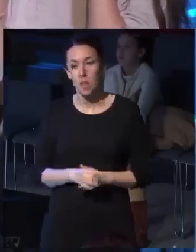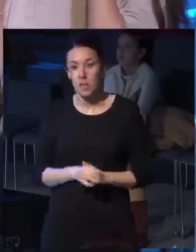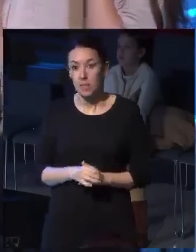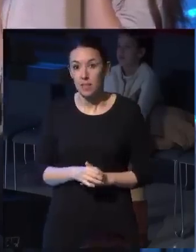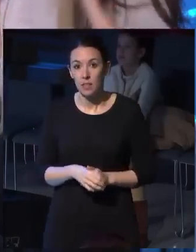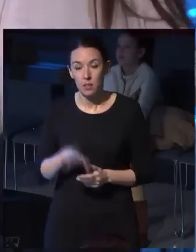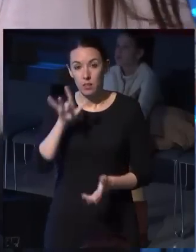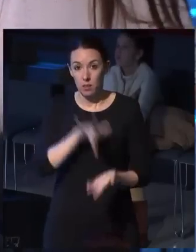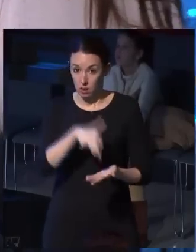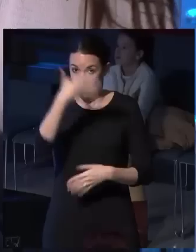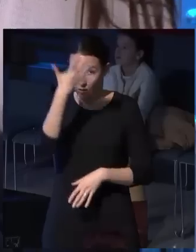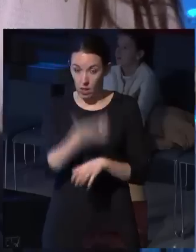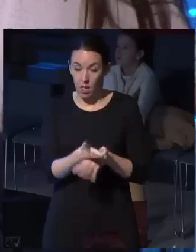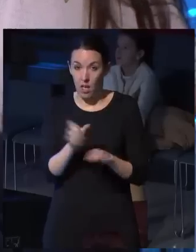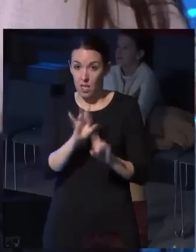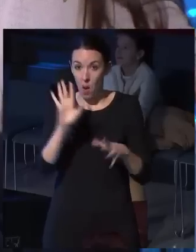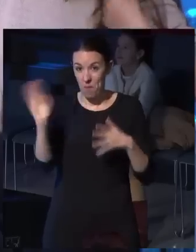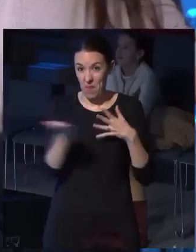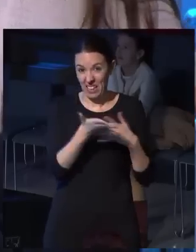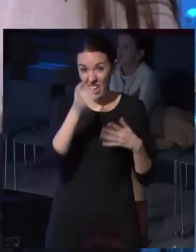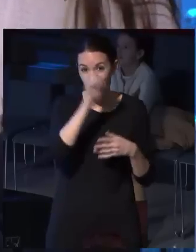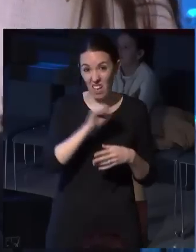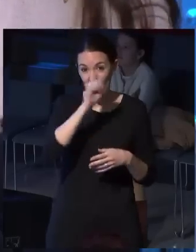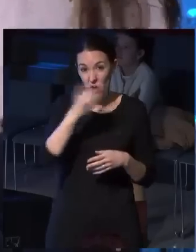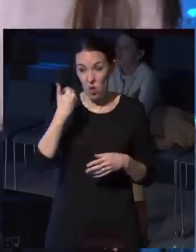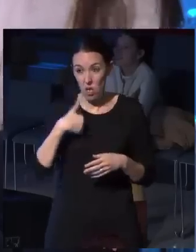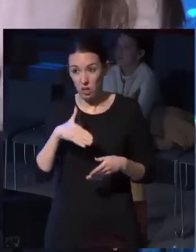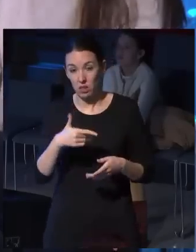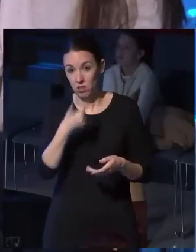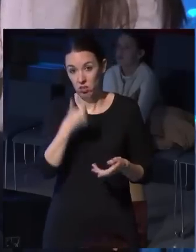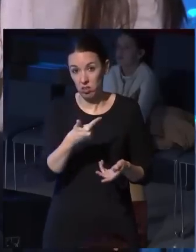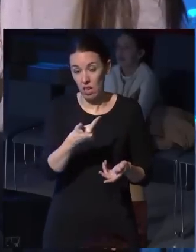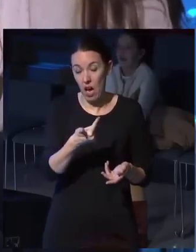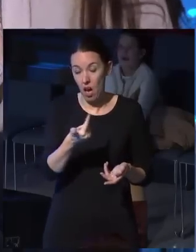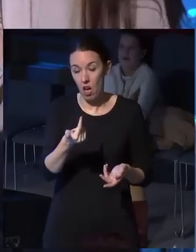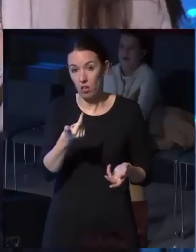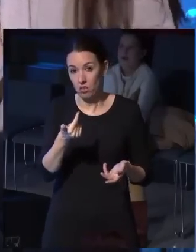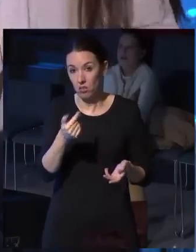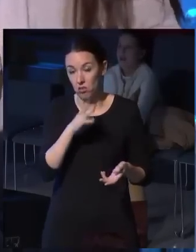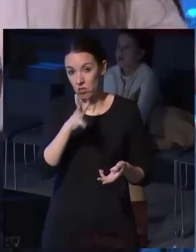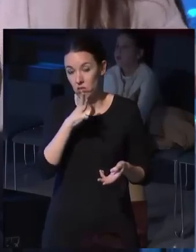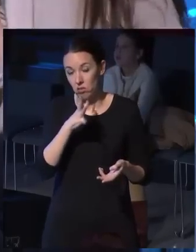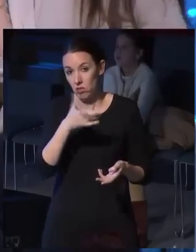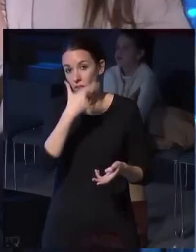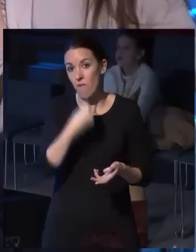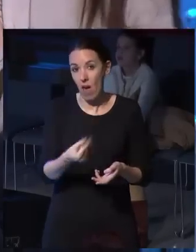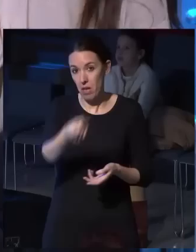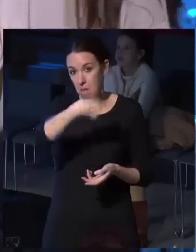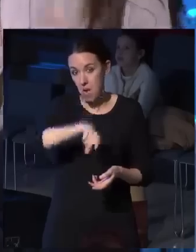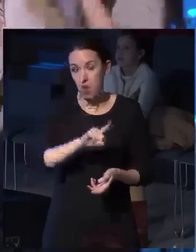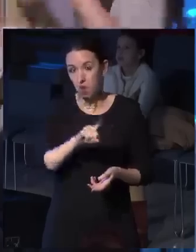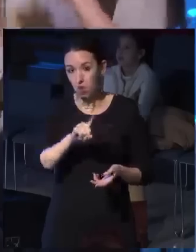grabar, además, claro, la mitad de las canciones también las teníamos ya giradas, como decía él, de pues ya era bastante fácil para